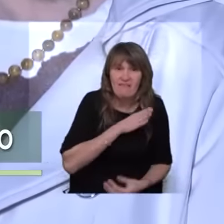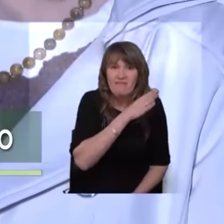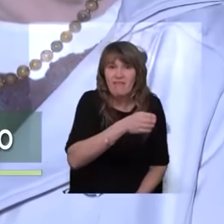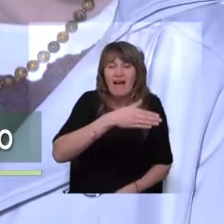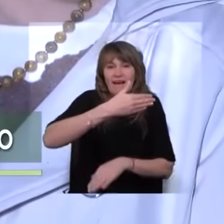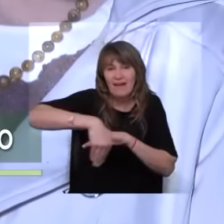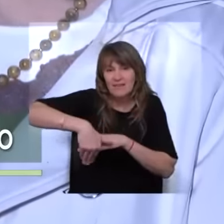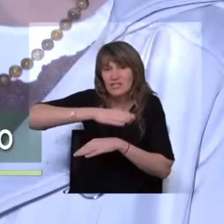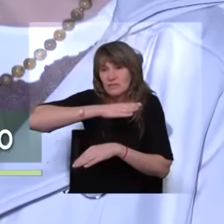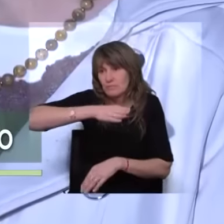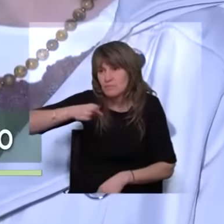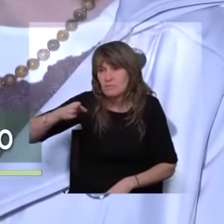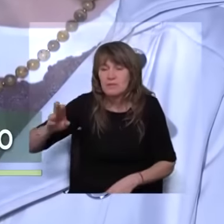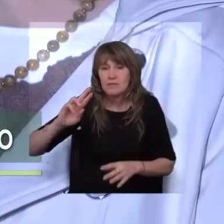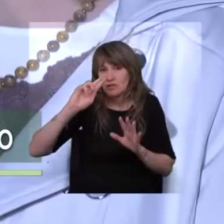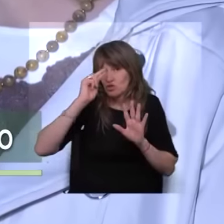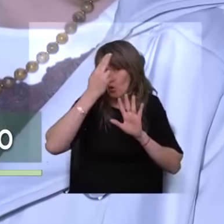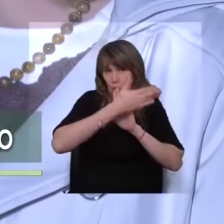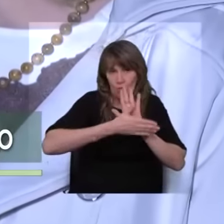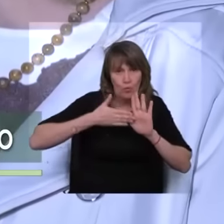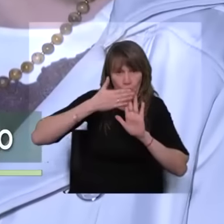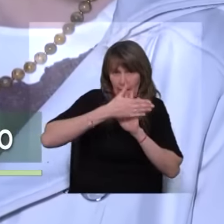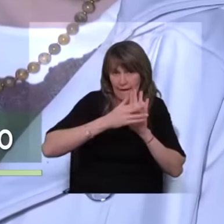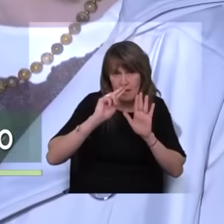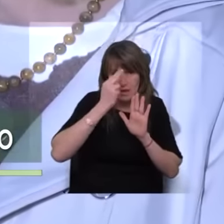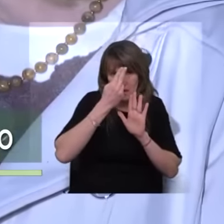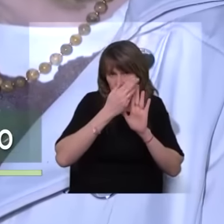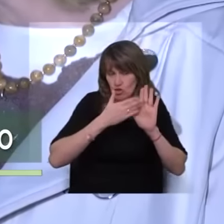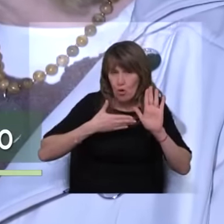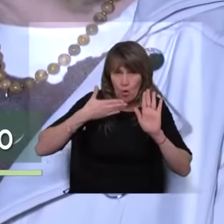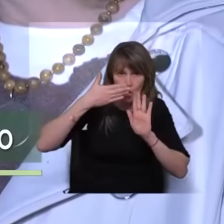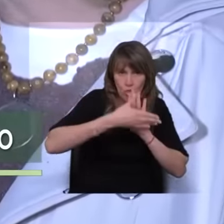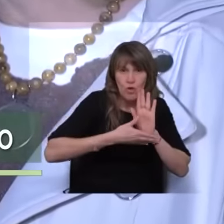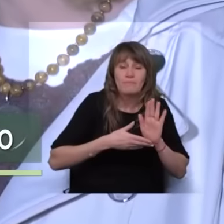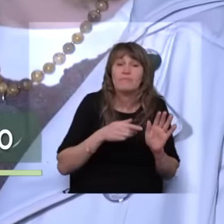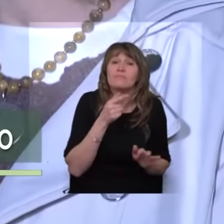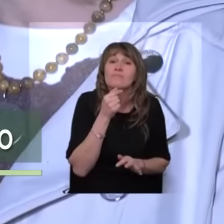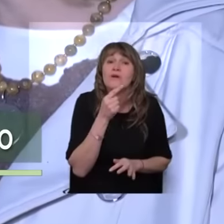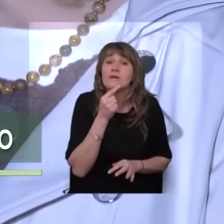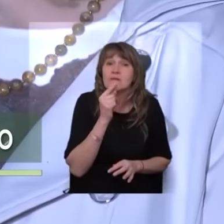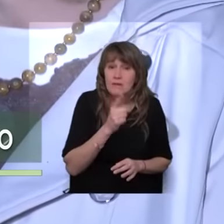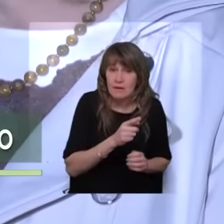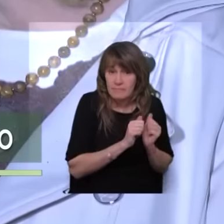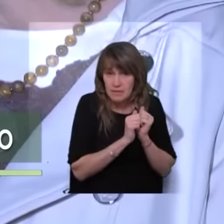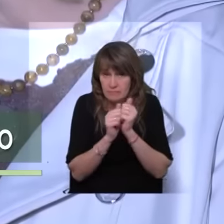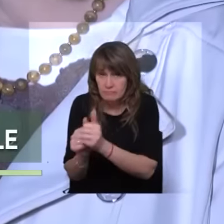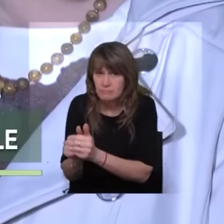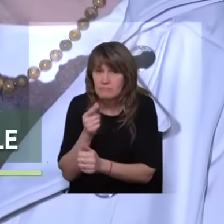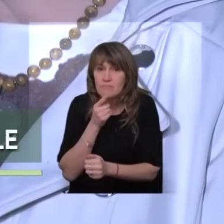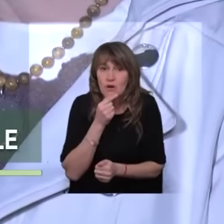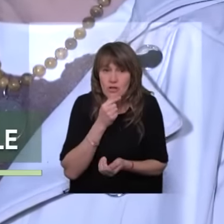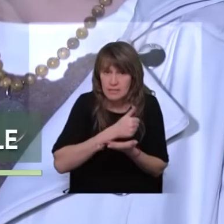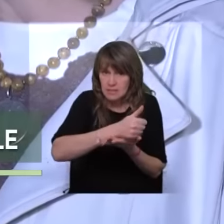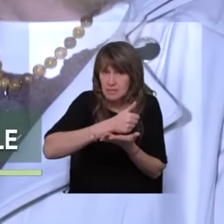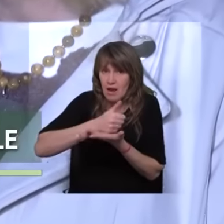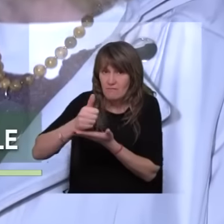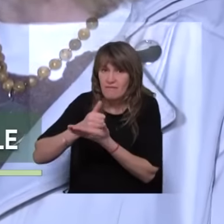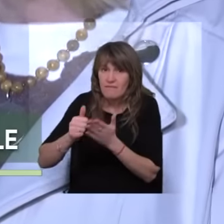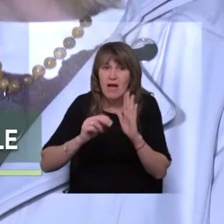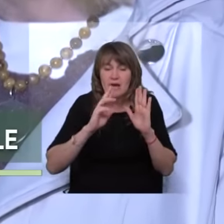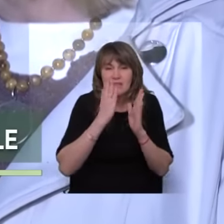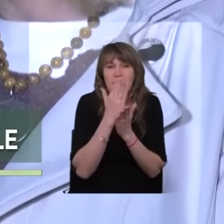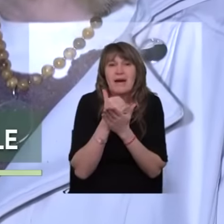nivel país con con a través de la policía que es quien realiza este trabajo en todos los departamentos del país